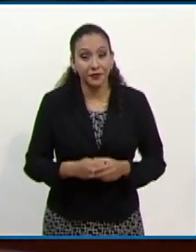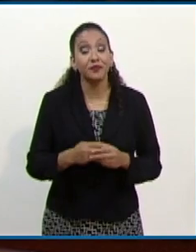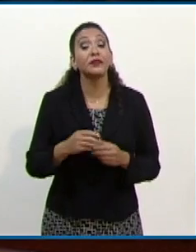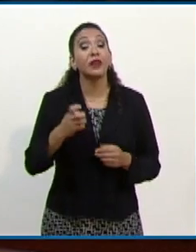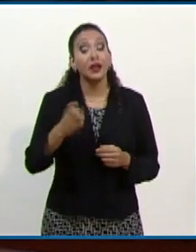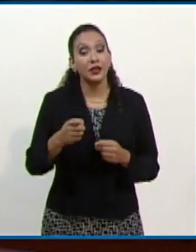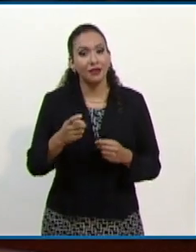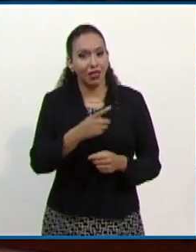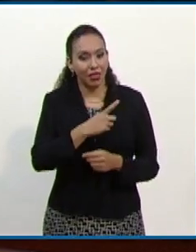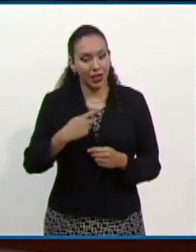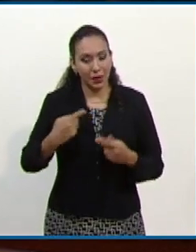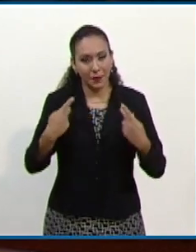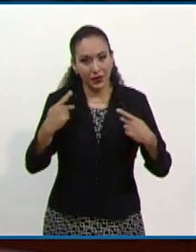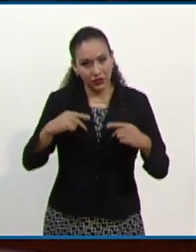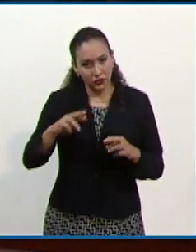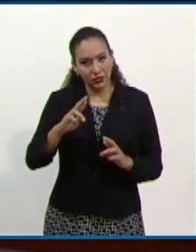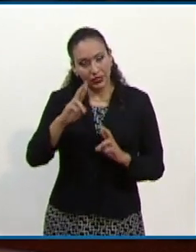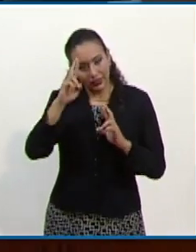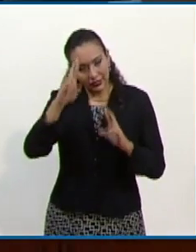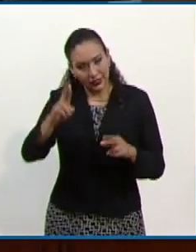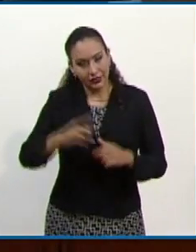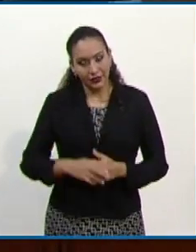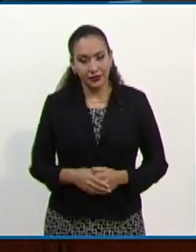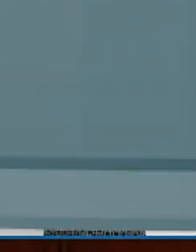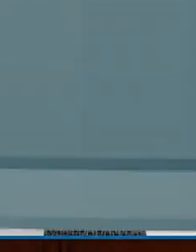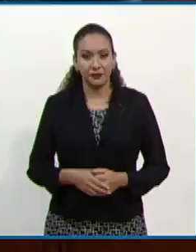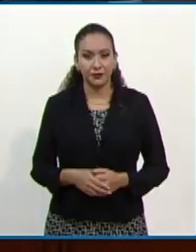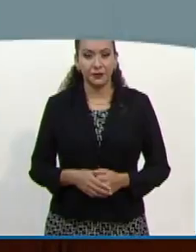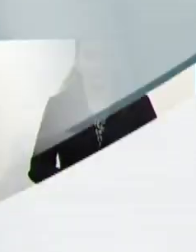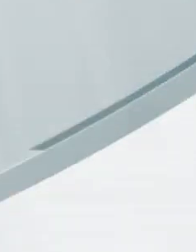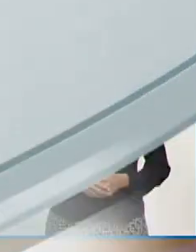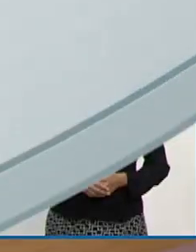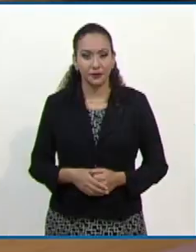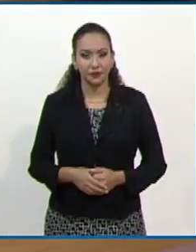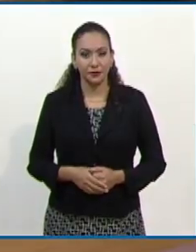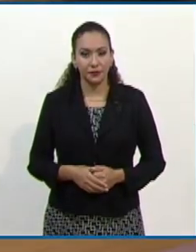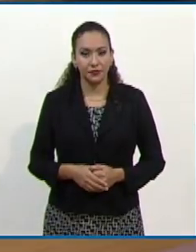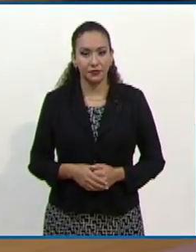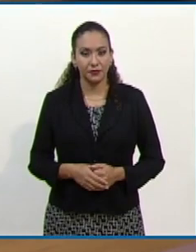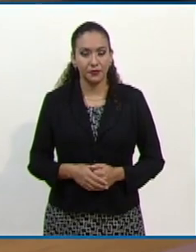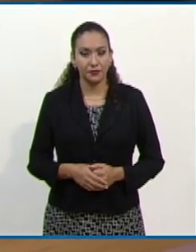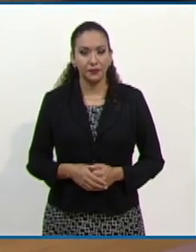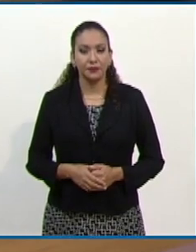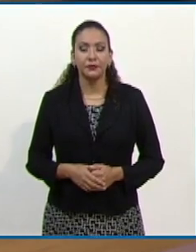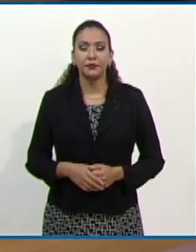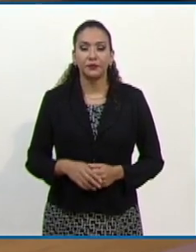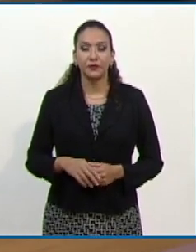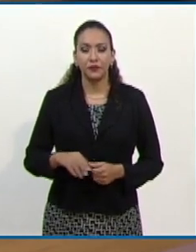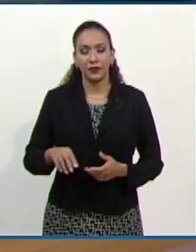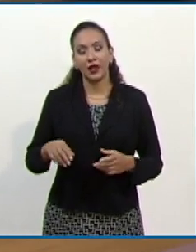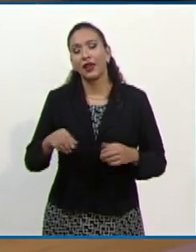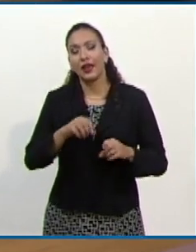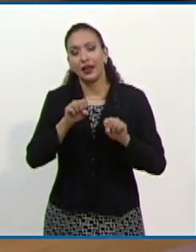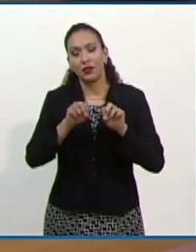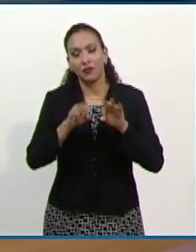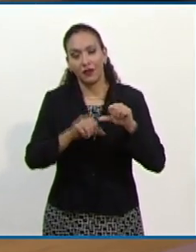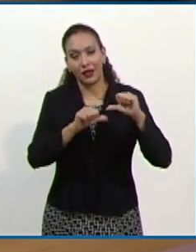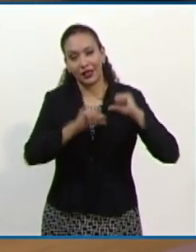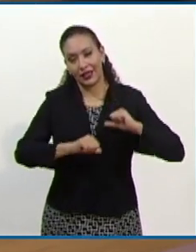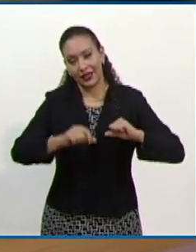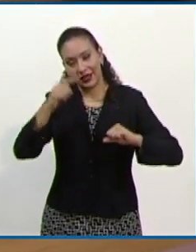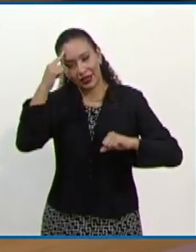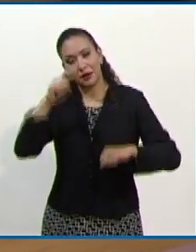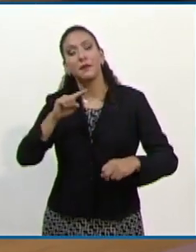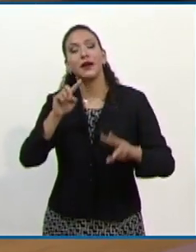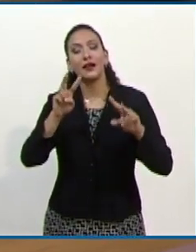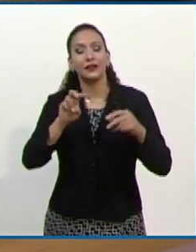interdependencia e indivisibilidad. El Centro de Estudios Penales inició las mesas de debate